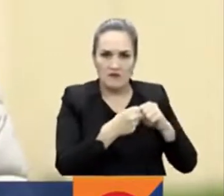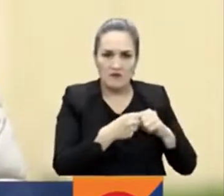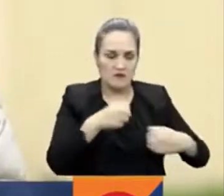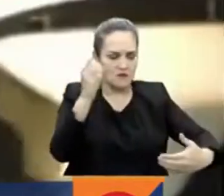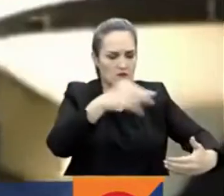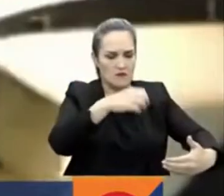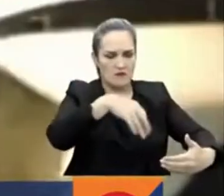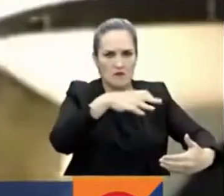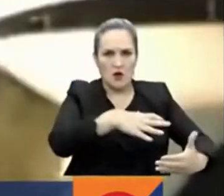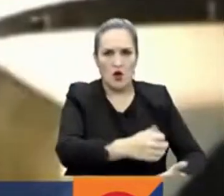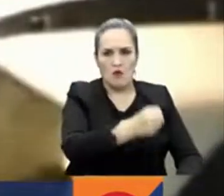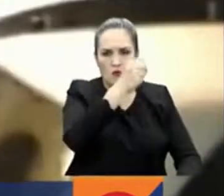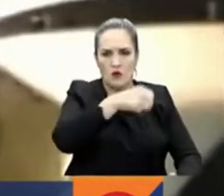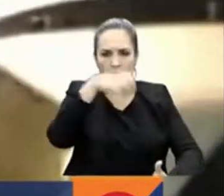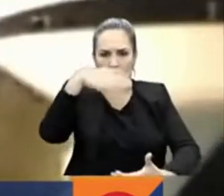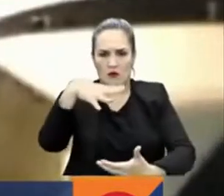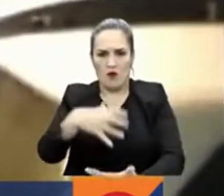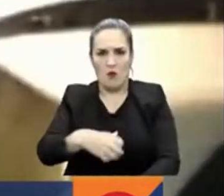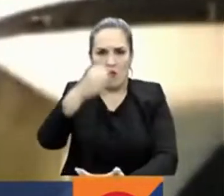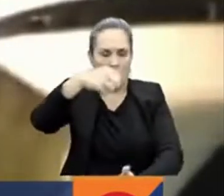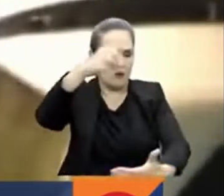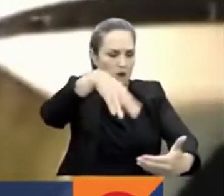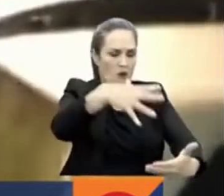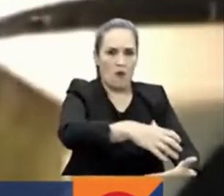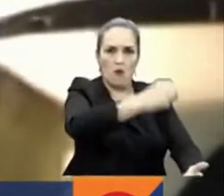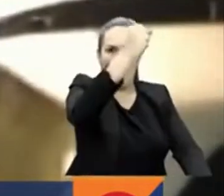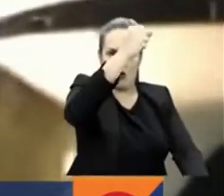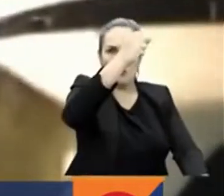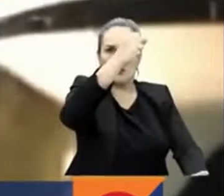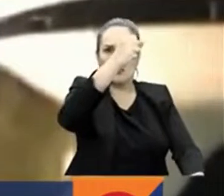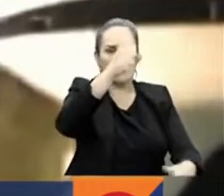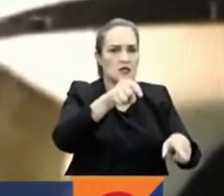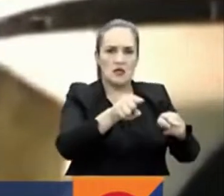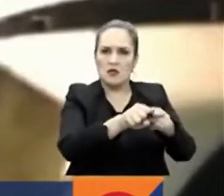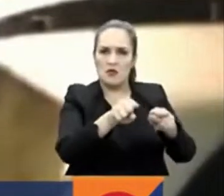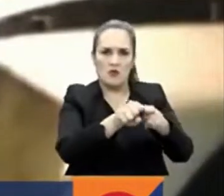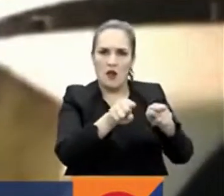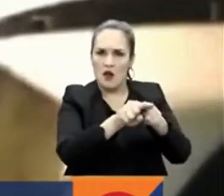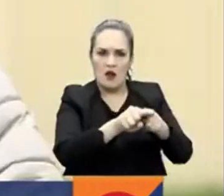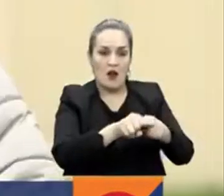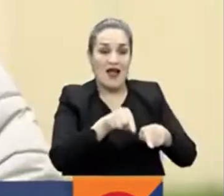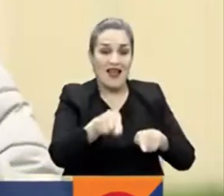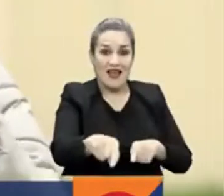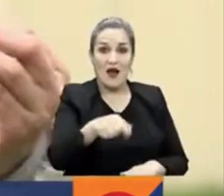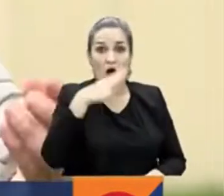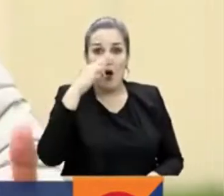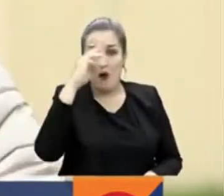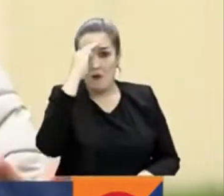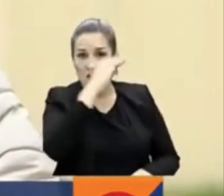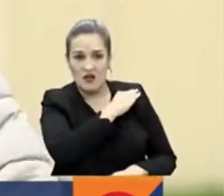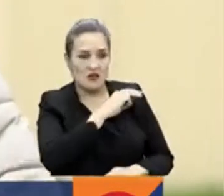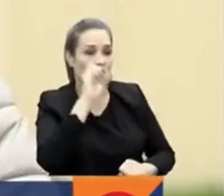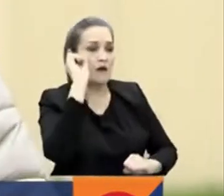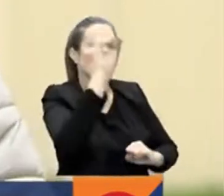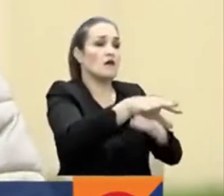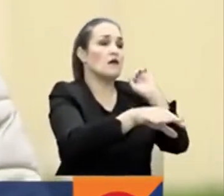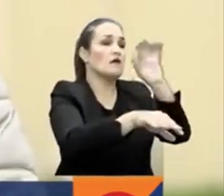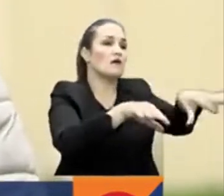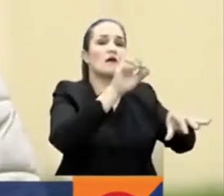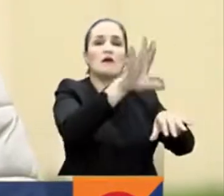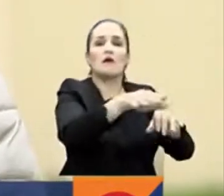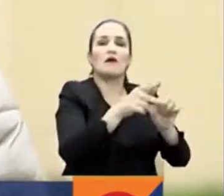muy similar en bolsas negras y arrojó los restos más o menos 20